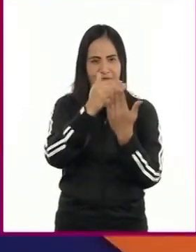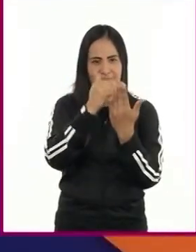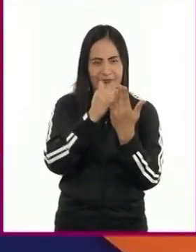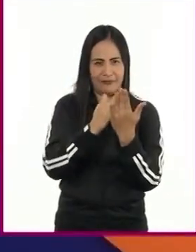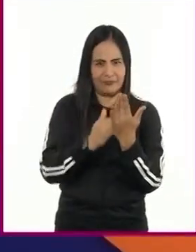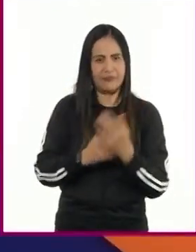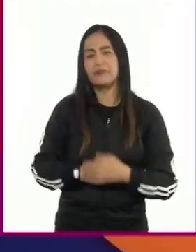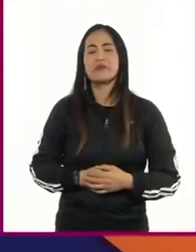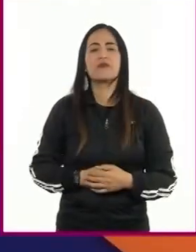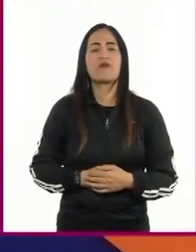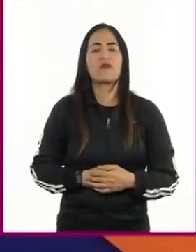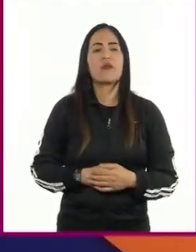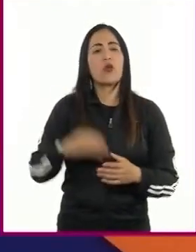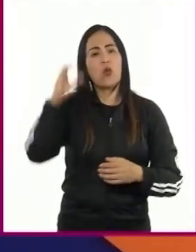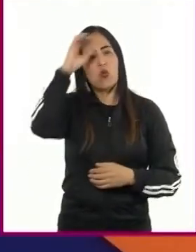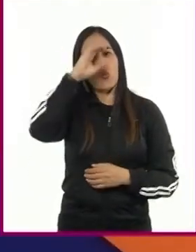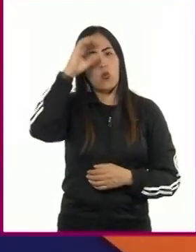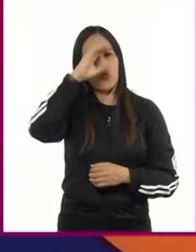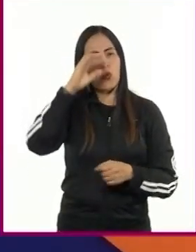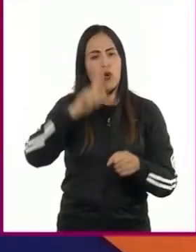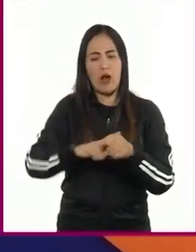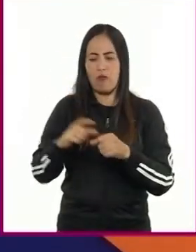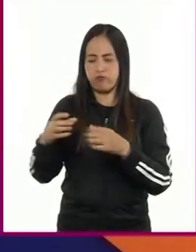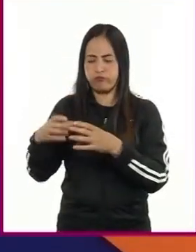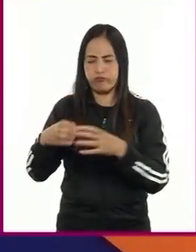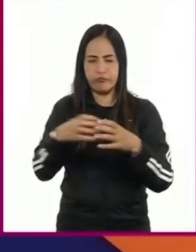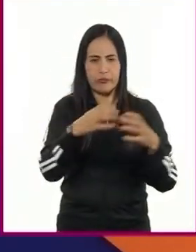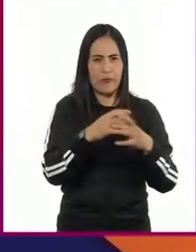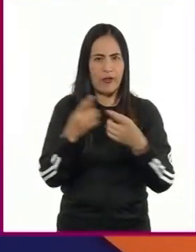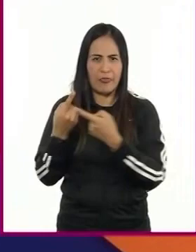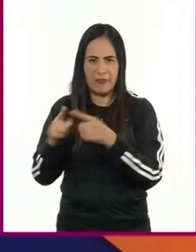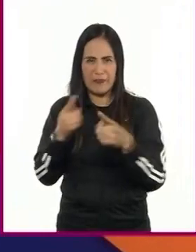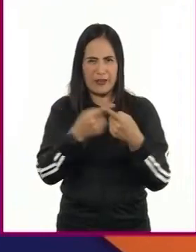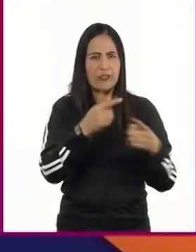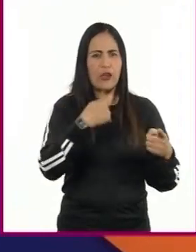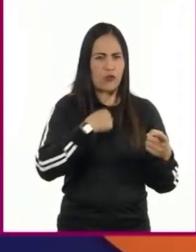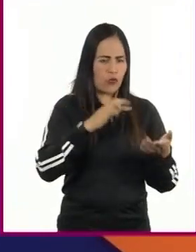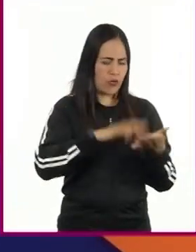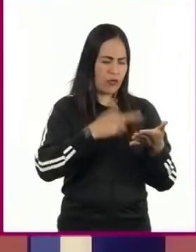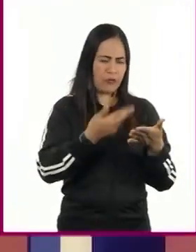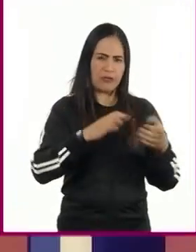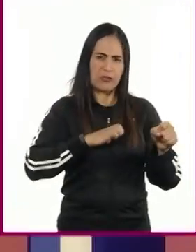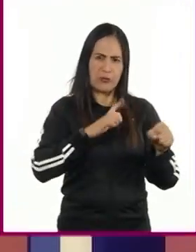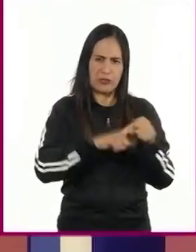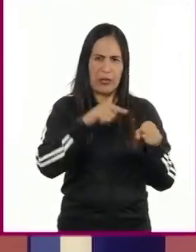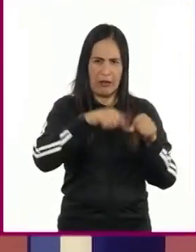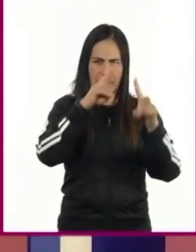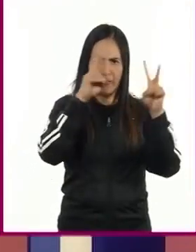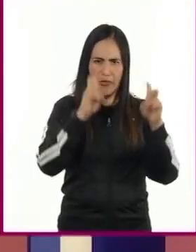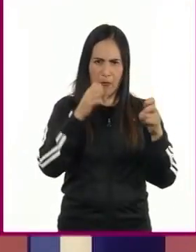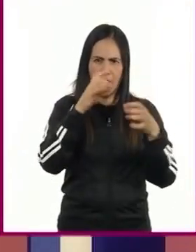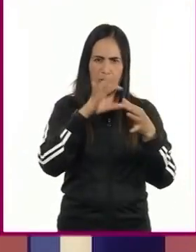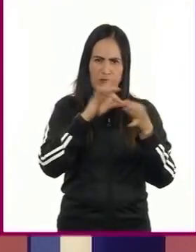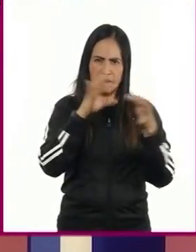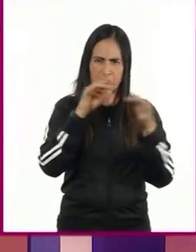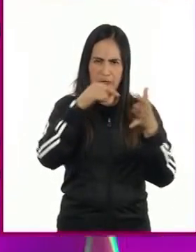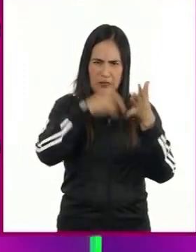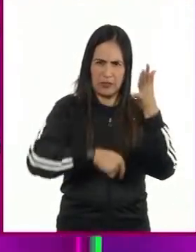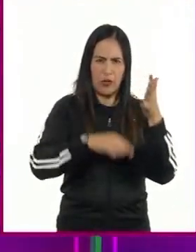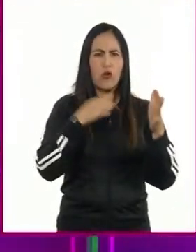para hablar de las culturas diversas, me apoyé en una revista especializada que habla acerca del tema. Seleccioné esta